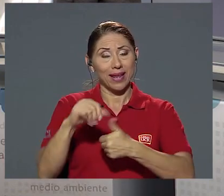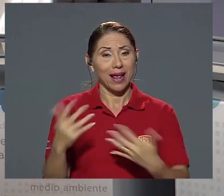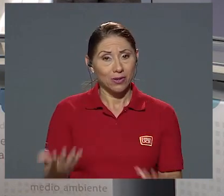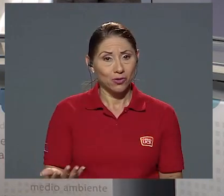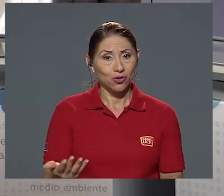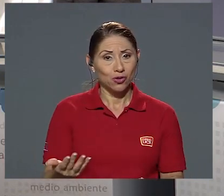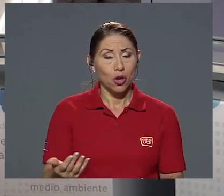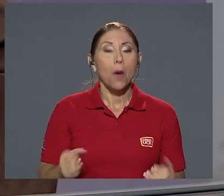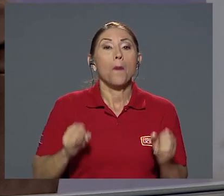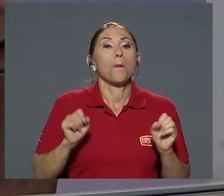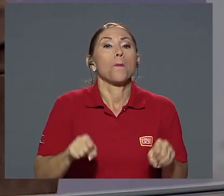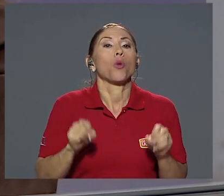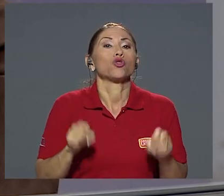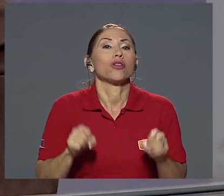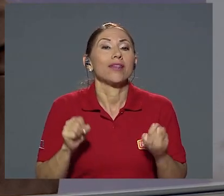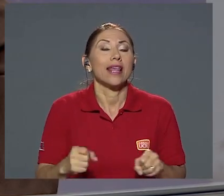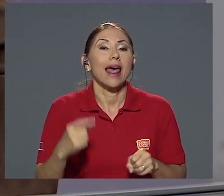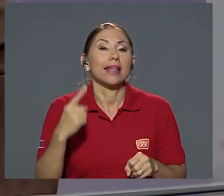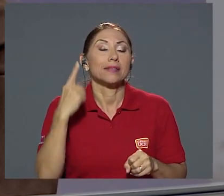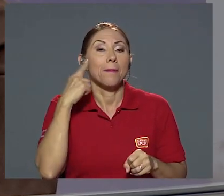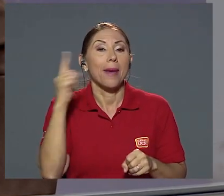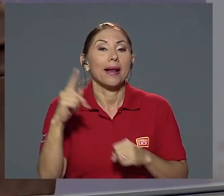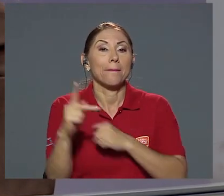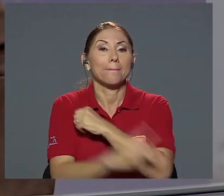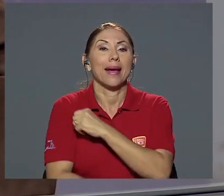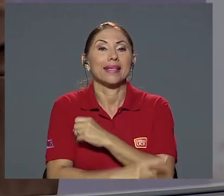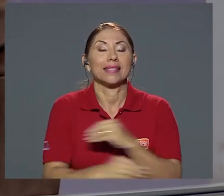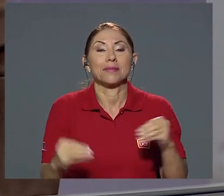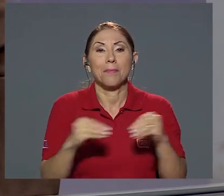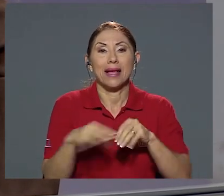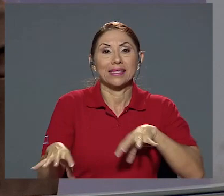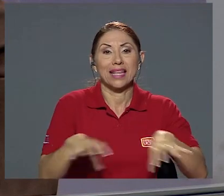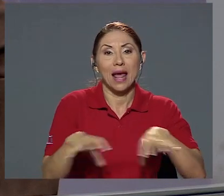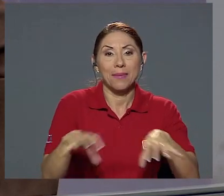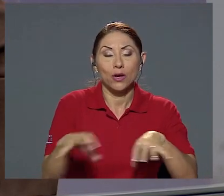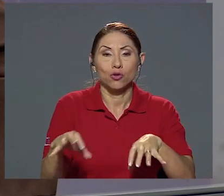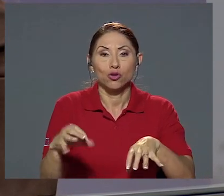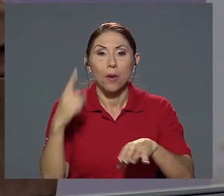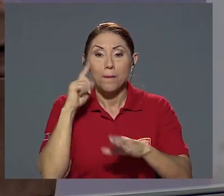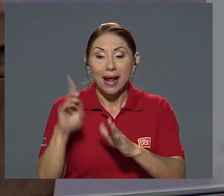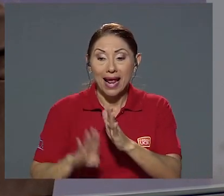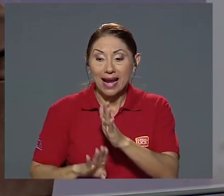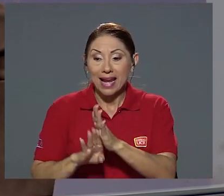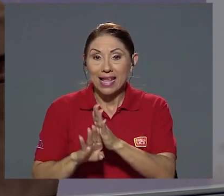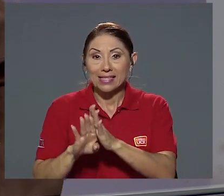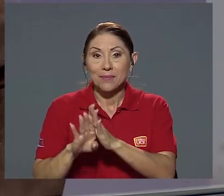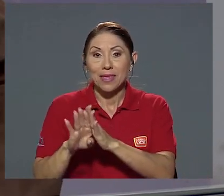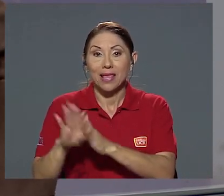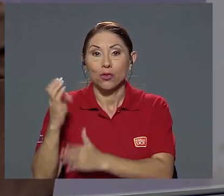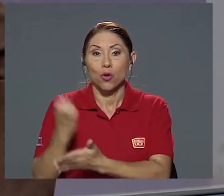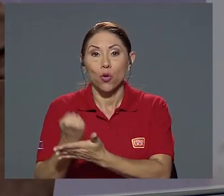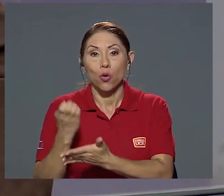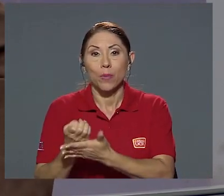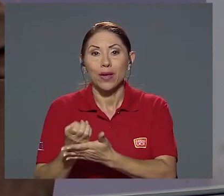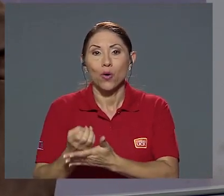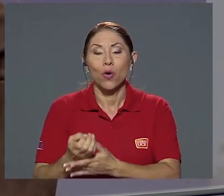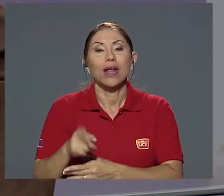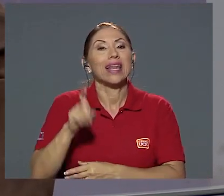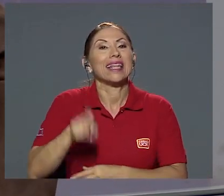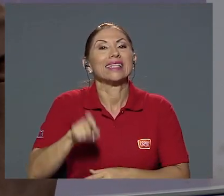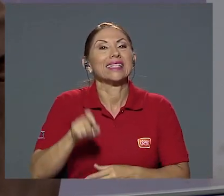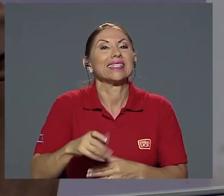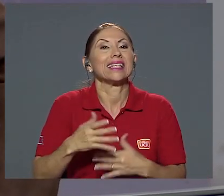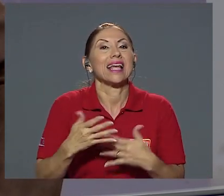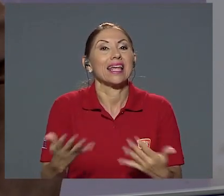posibilidades incluso para los países más dinámicos de tener crecimiento económico pasa necesariamente por